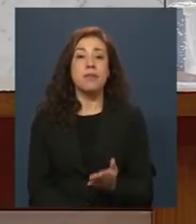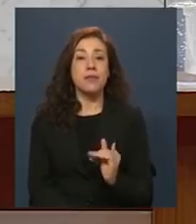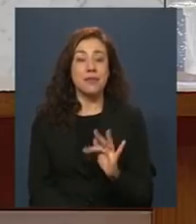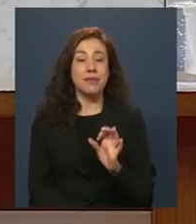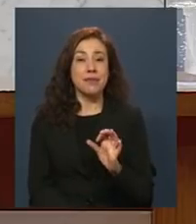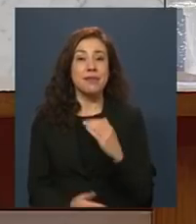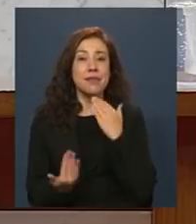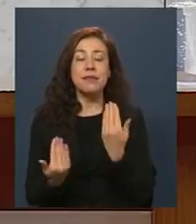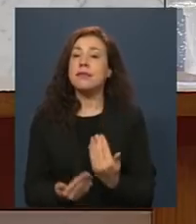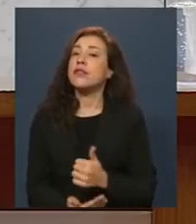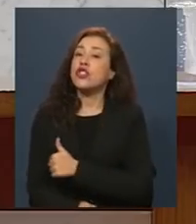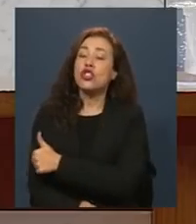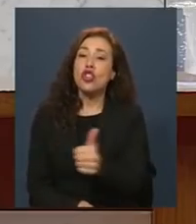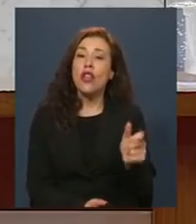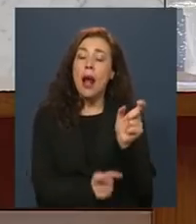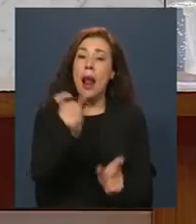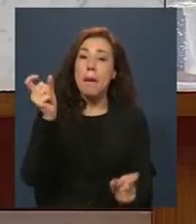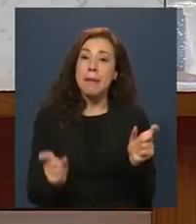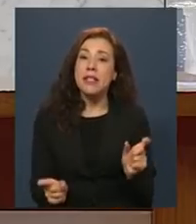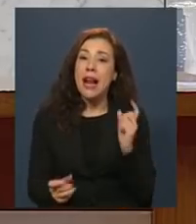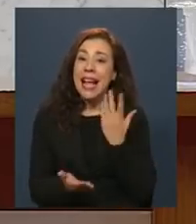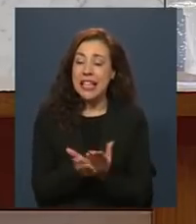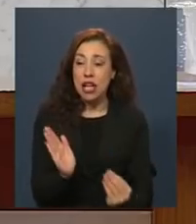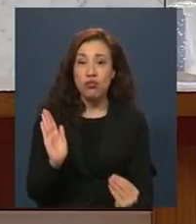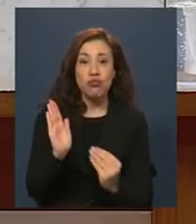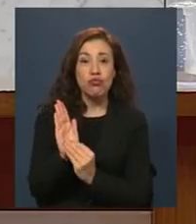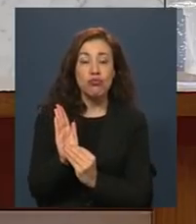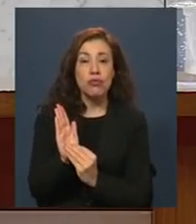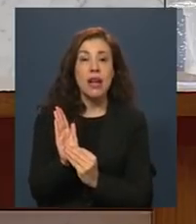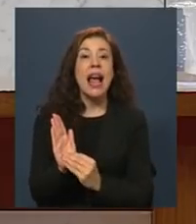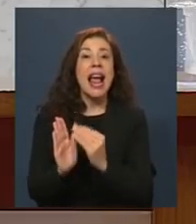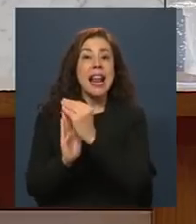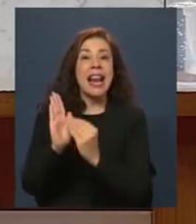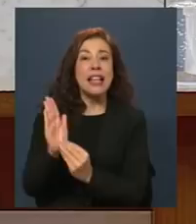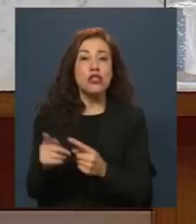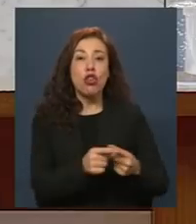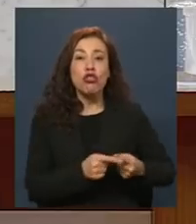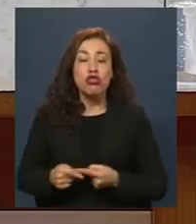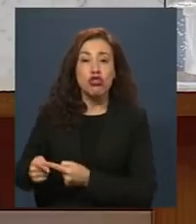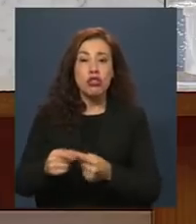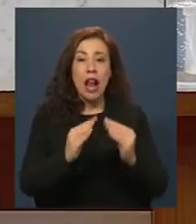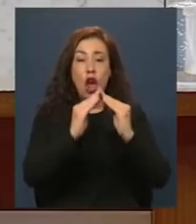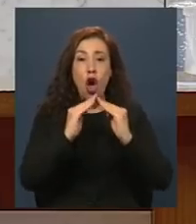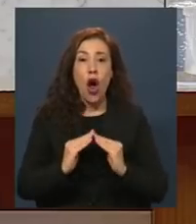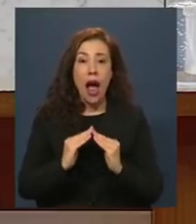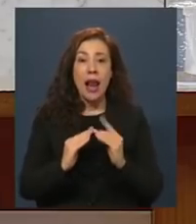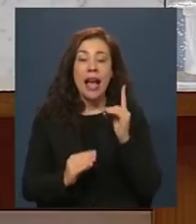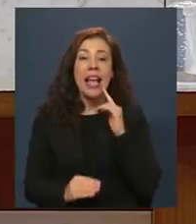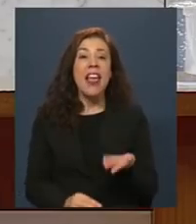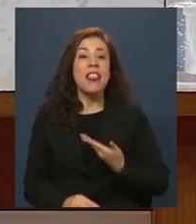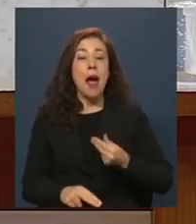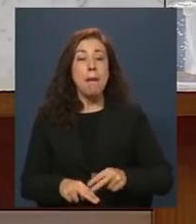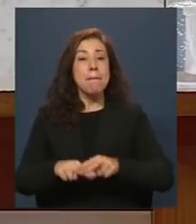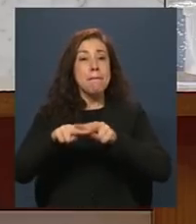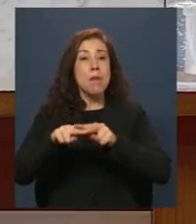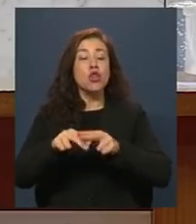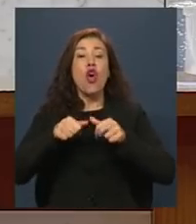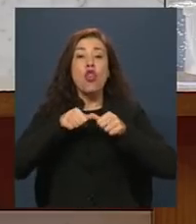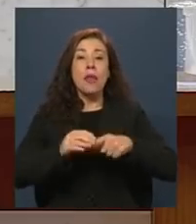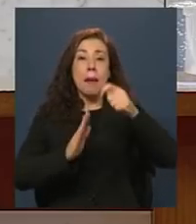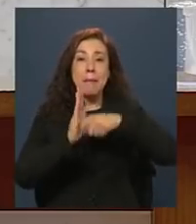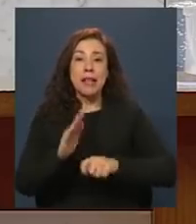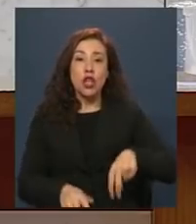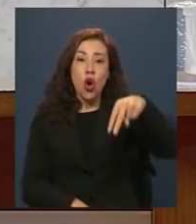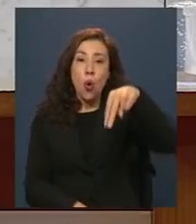emergencia a todas las personas que se encuentren inscritas en el Registro Social de Hogares, quienes reciben un monto de recursos durante los meses